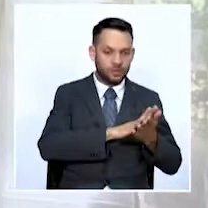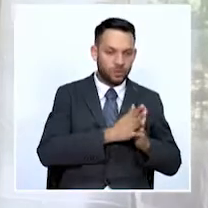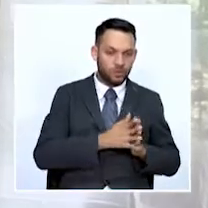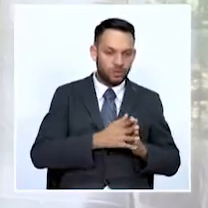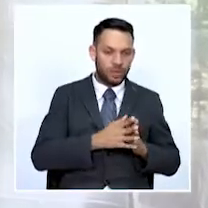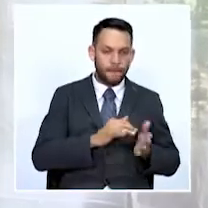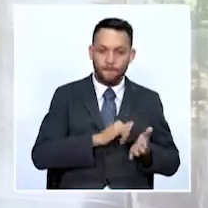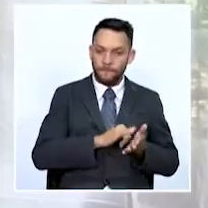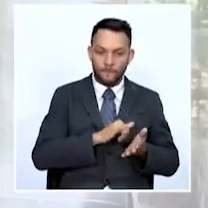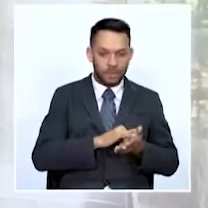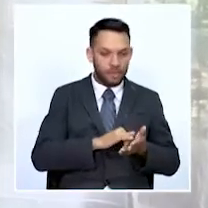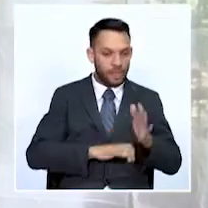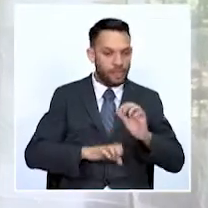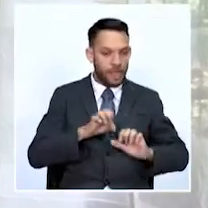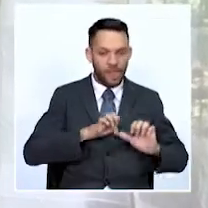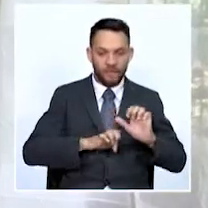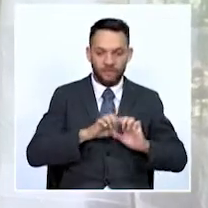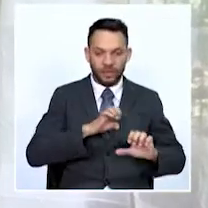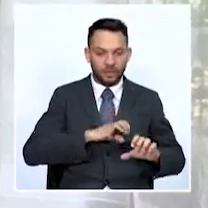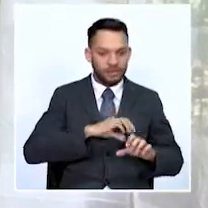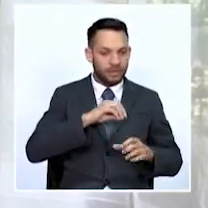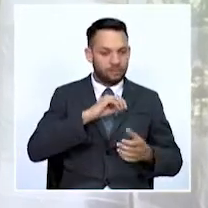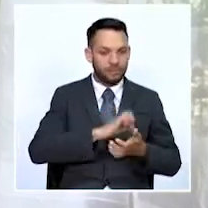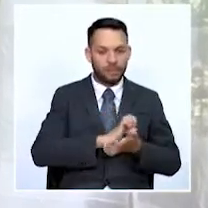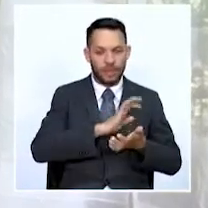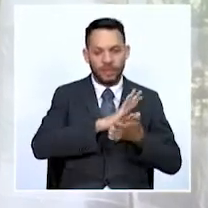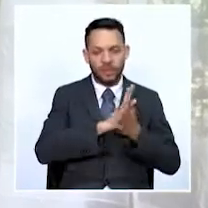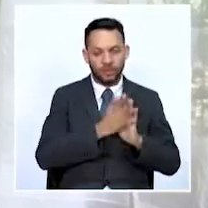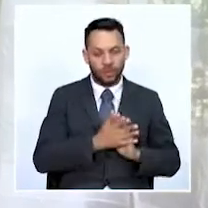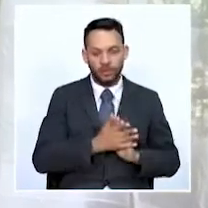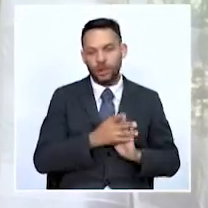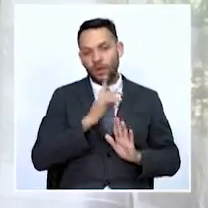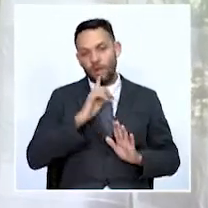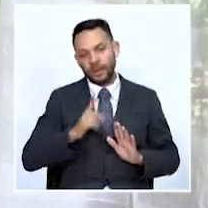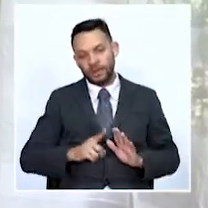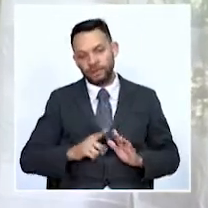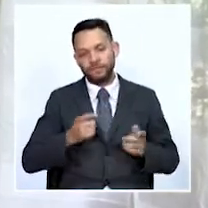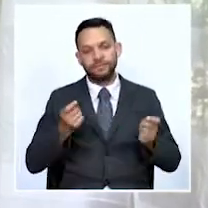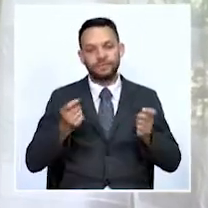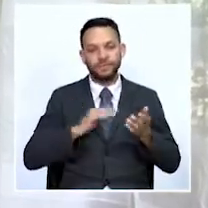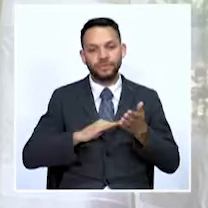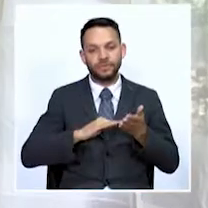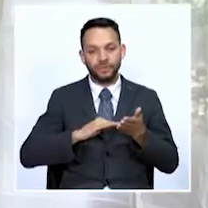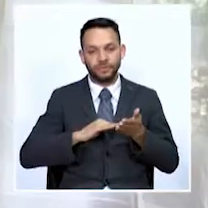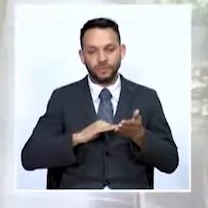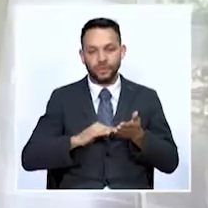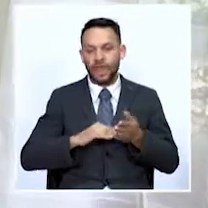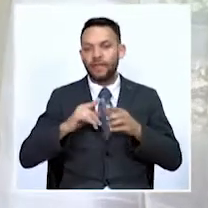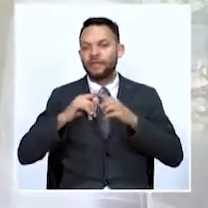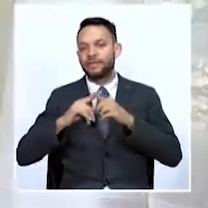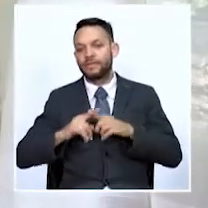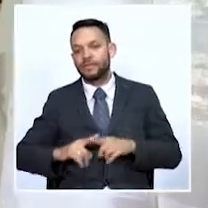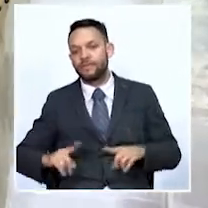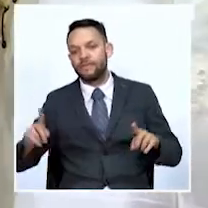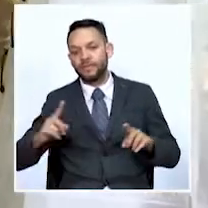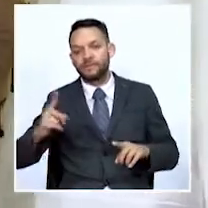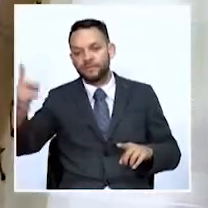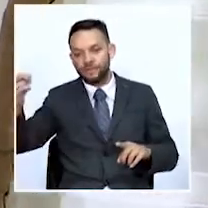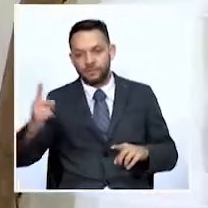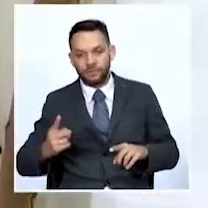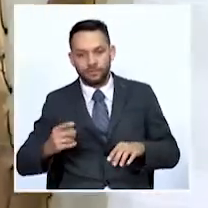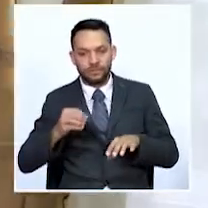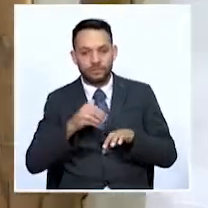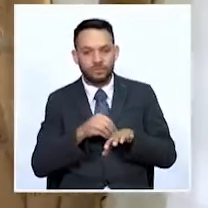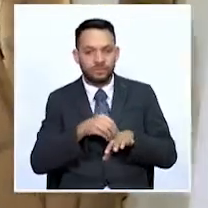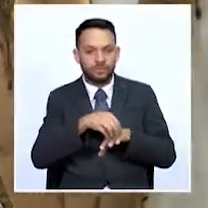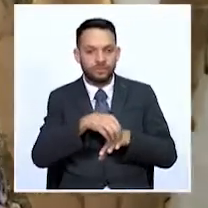las articulaciones. Eso es artritis. Diferente fuera que ella hubiera venido únicamente con estos nodulitos